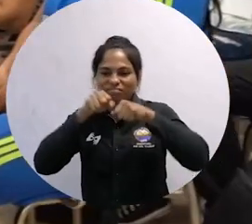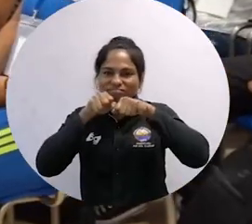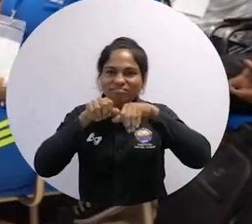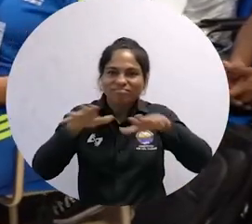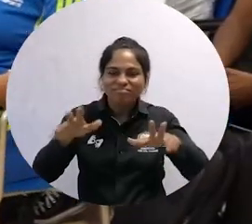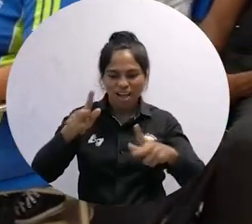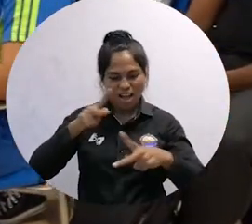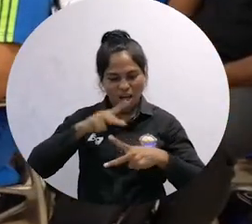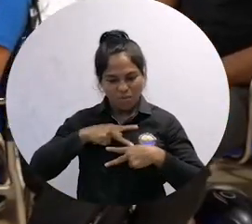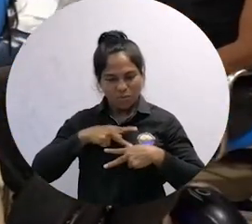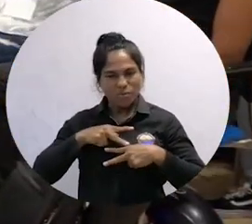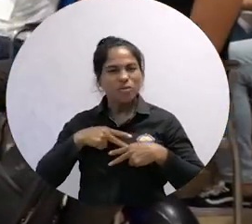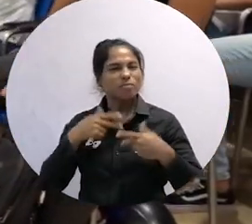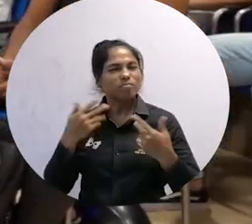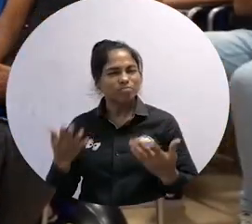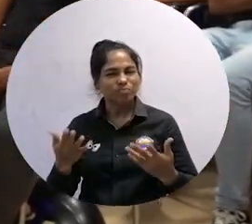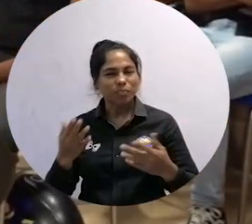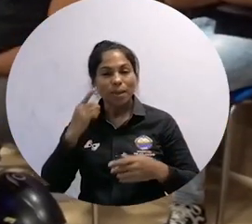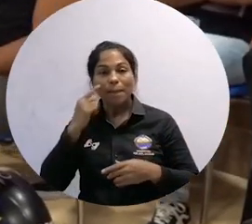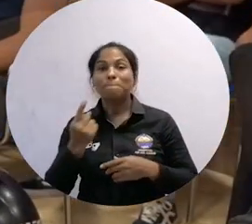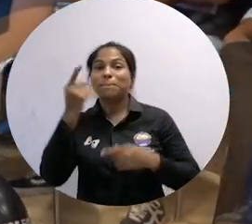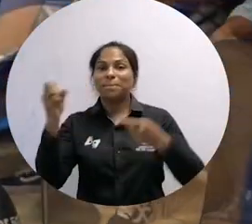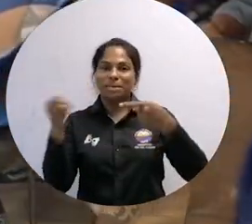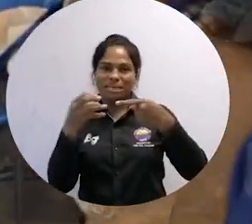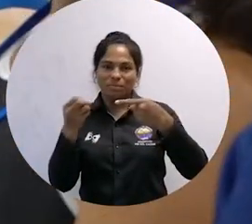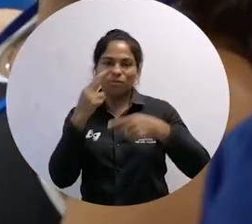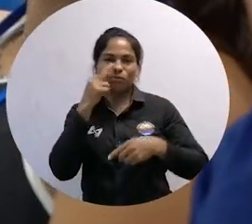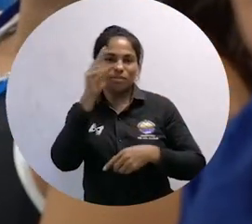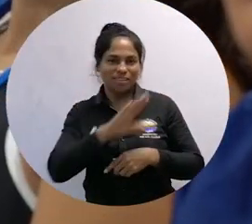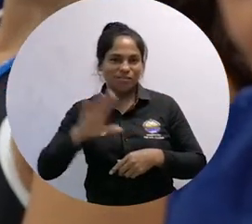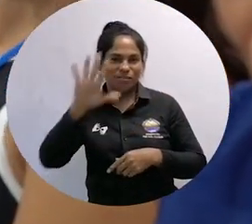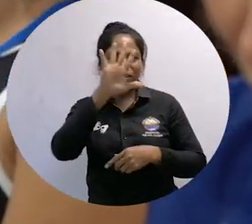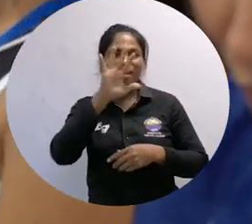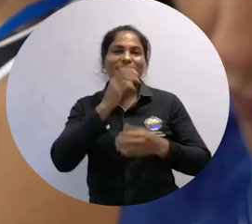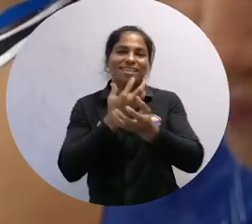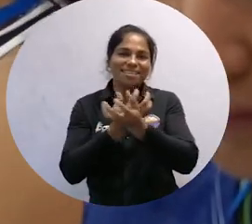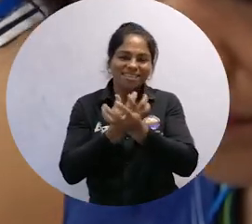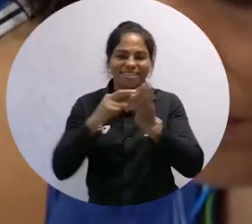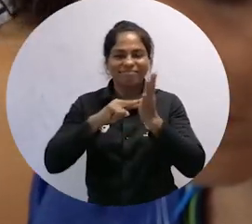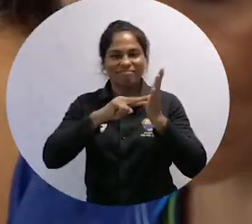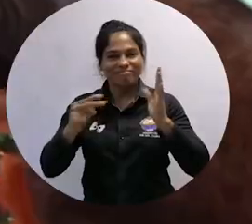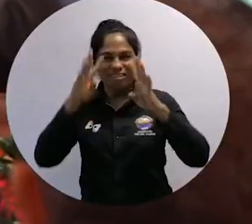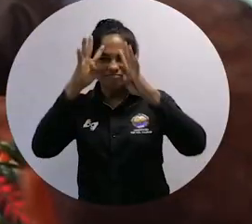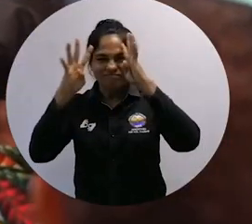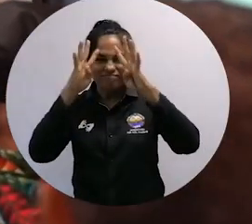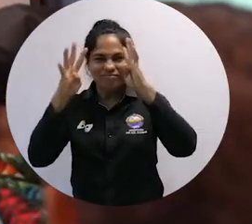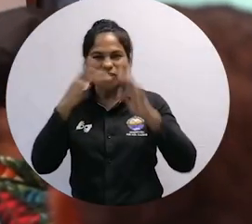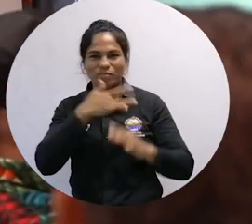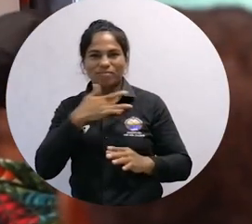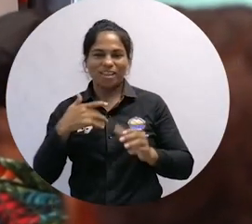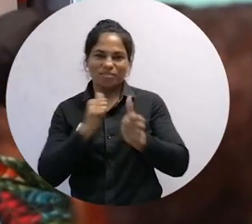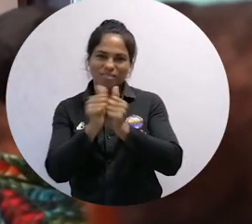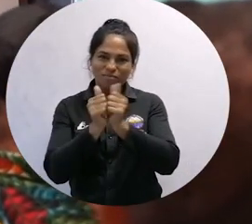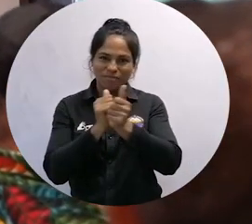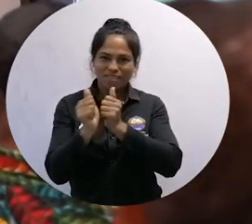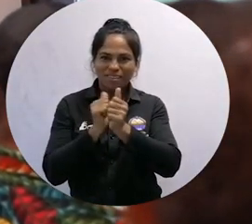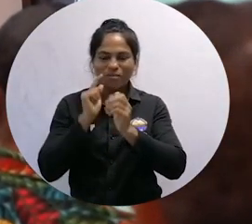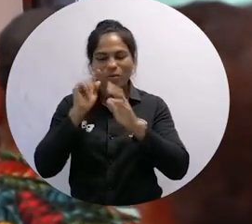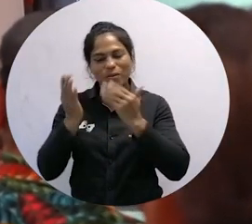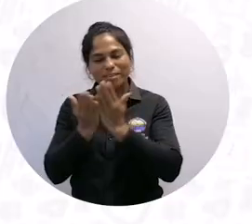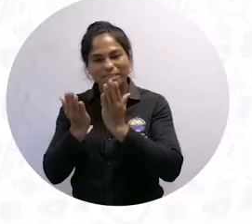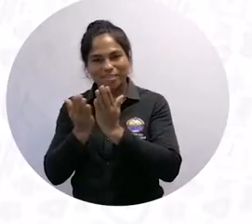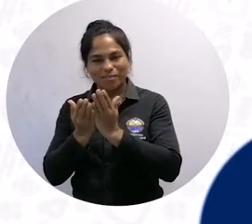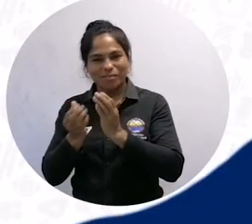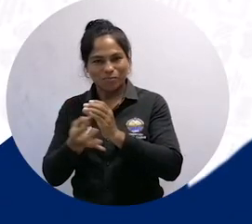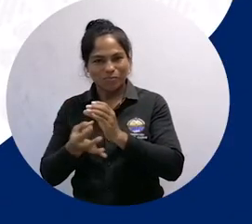del conocimiento en esta área, lideró el primer Simposio Nacional en Ciencia, Tecnología e Innovación en Salud Deportiva y Estudios